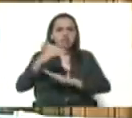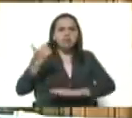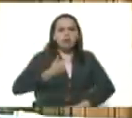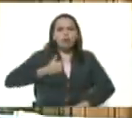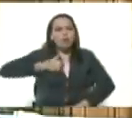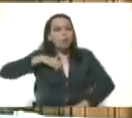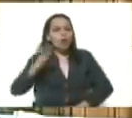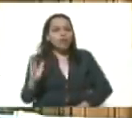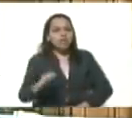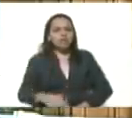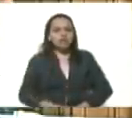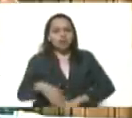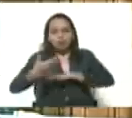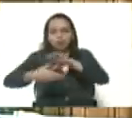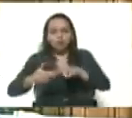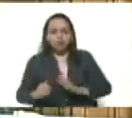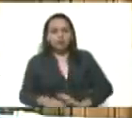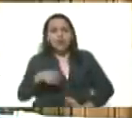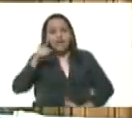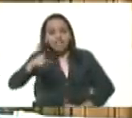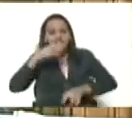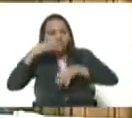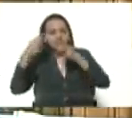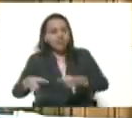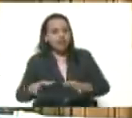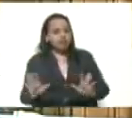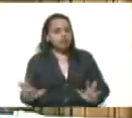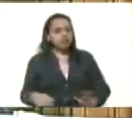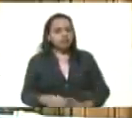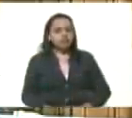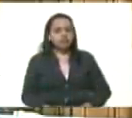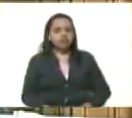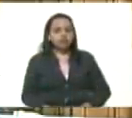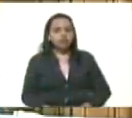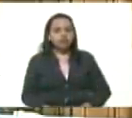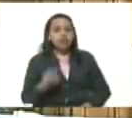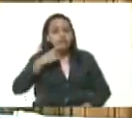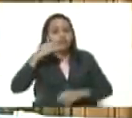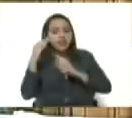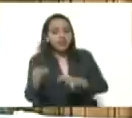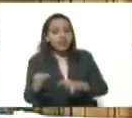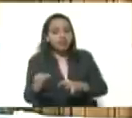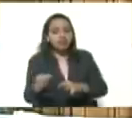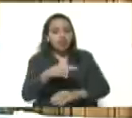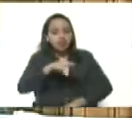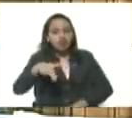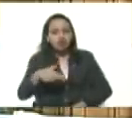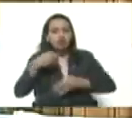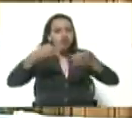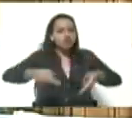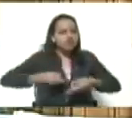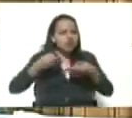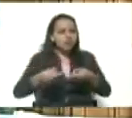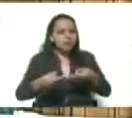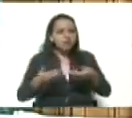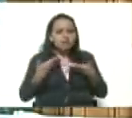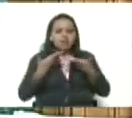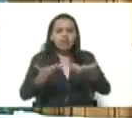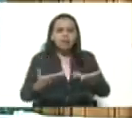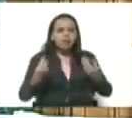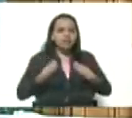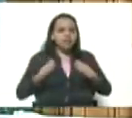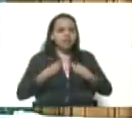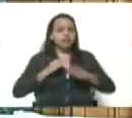cualquier circunstancia. Esa es la verdad. Y por la verdad, nosotros siempre daremos nuestra